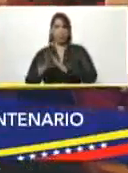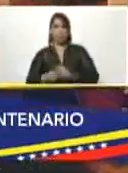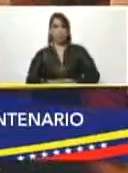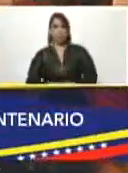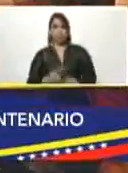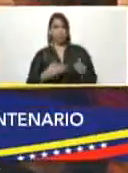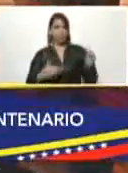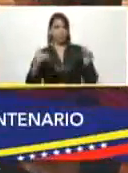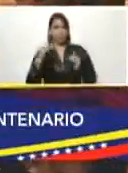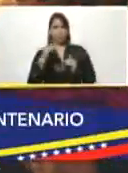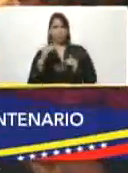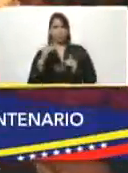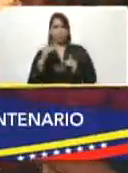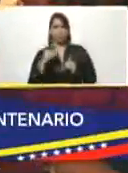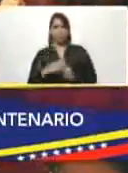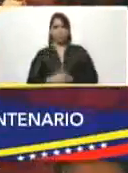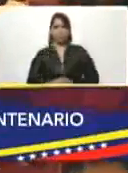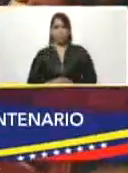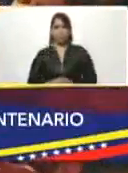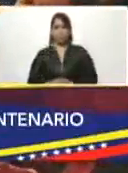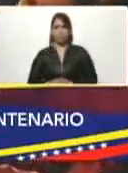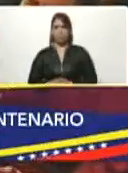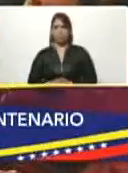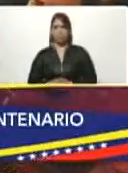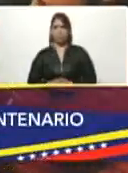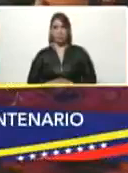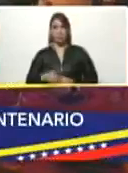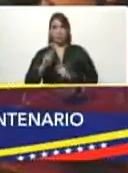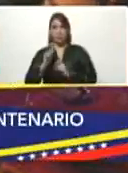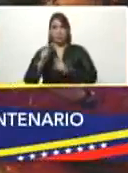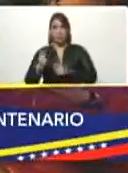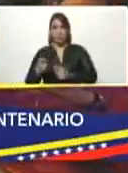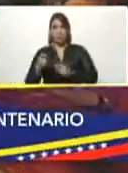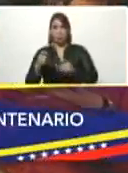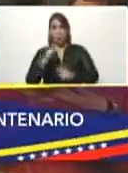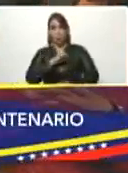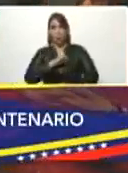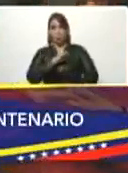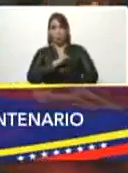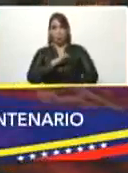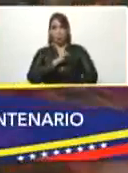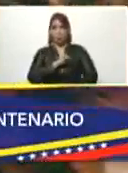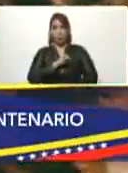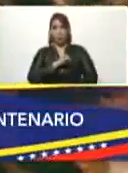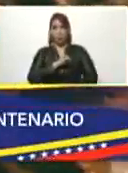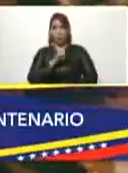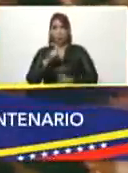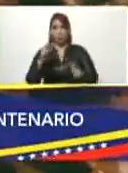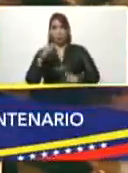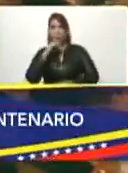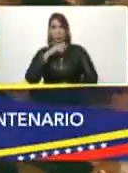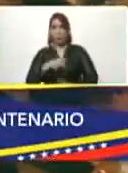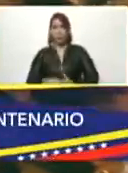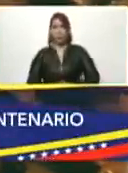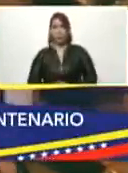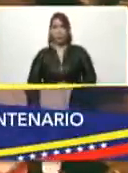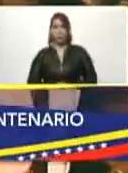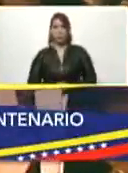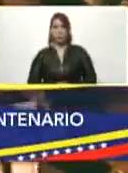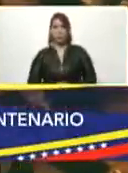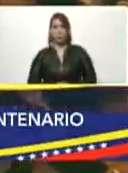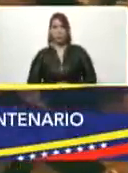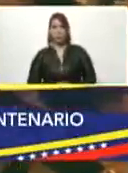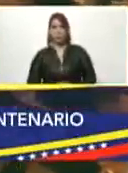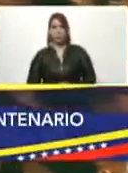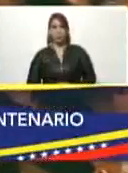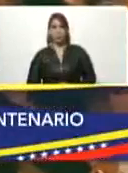alto nivel para la designación de una comisión de antropólogos, historiadores, muy a cuento y a